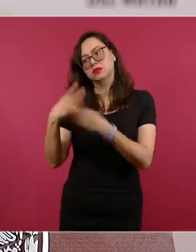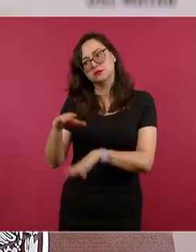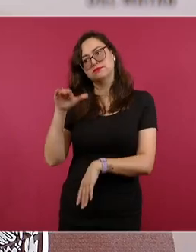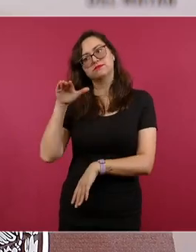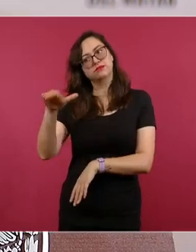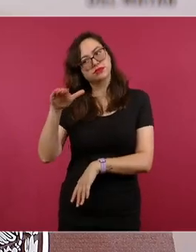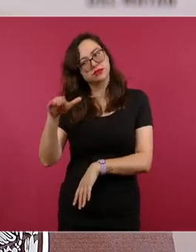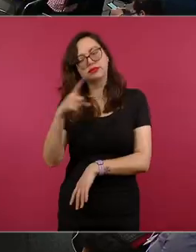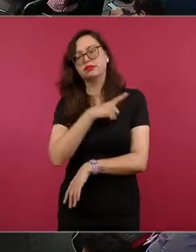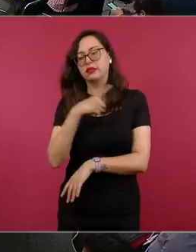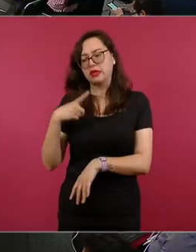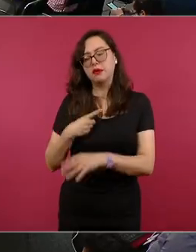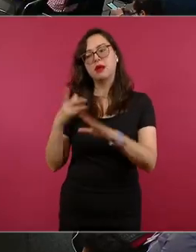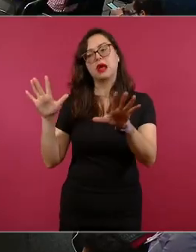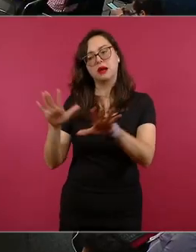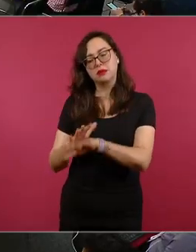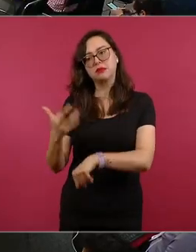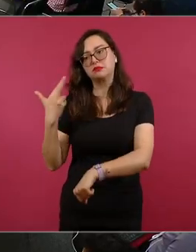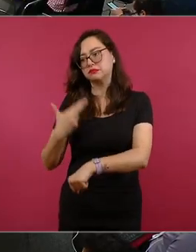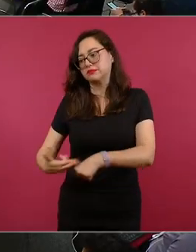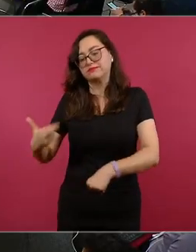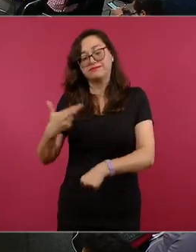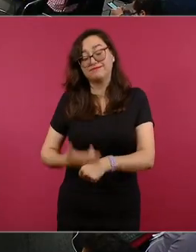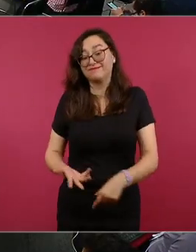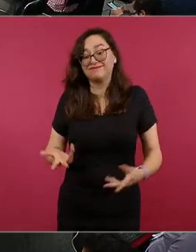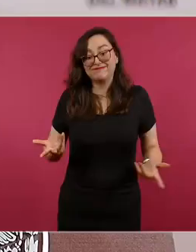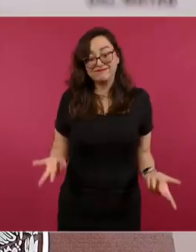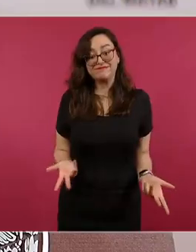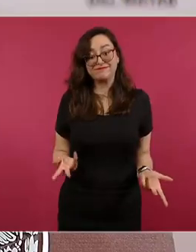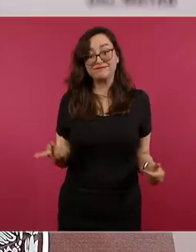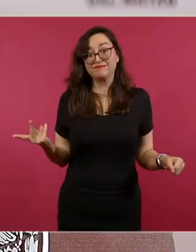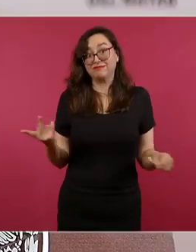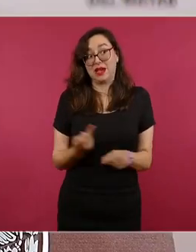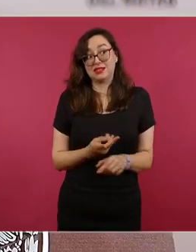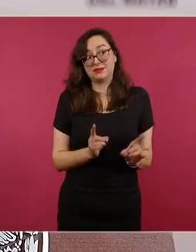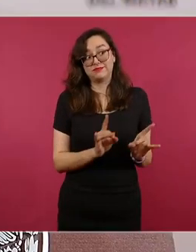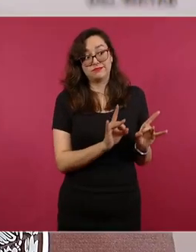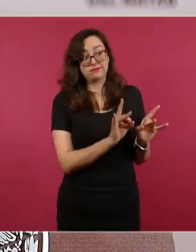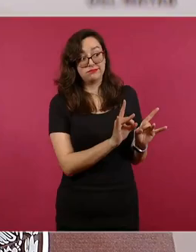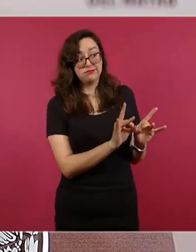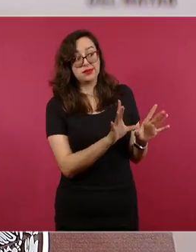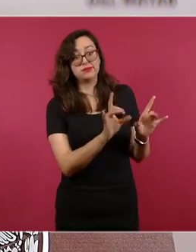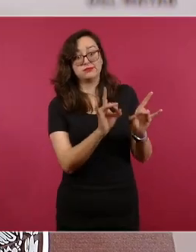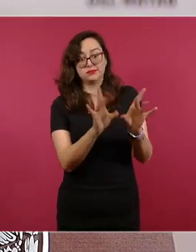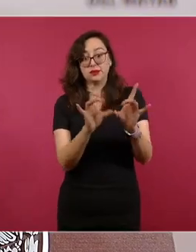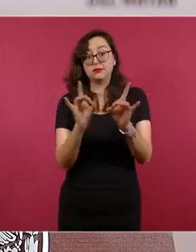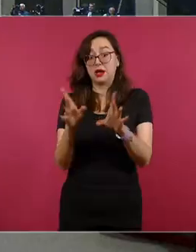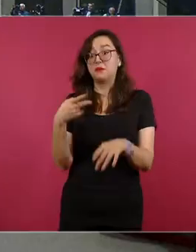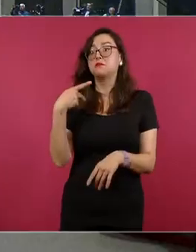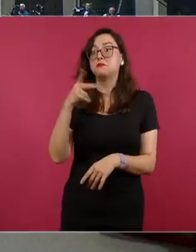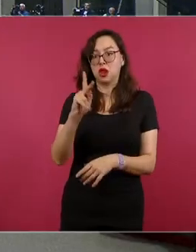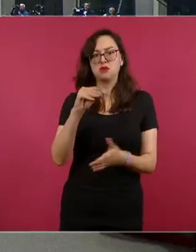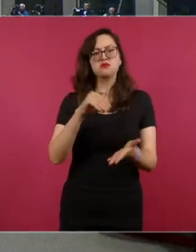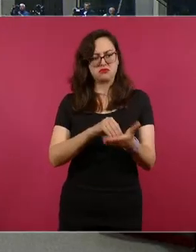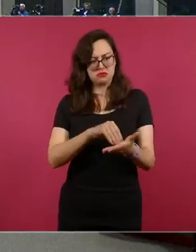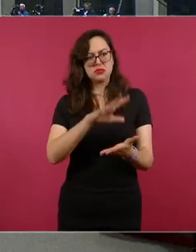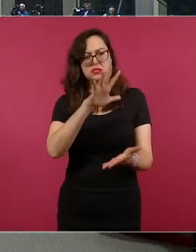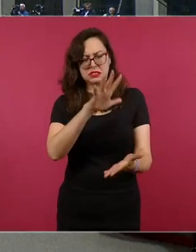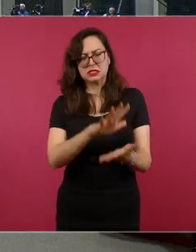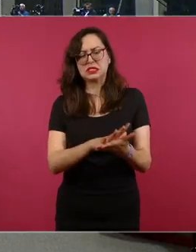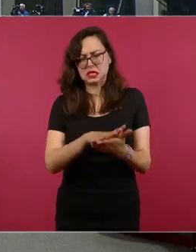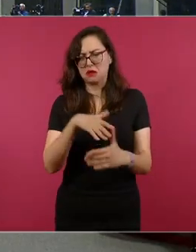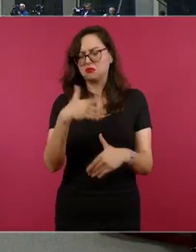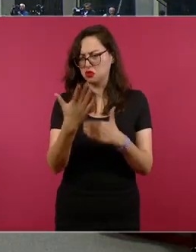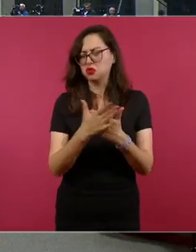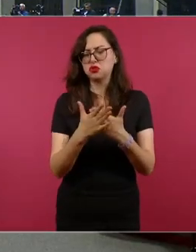gusto, por supuesto, que recibimos a la compañera y los compañeros que estén dentro de esta situación. Muy bien, yo le agradezco. Sí, cabe